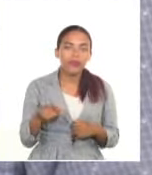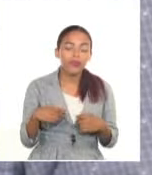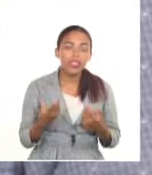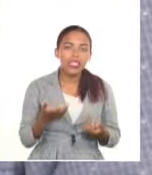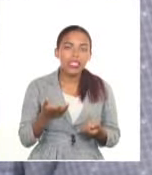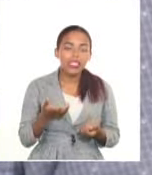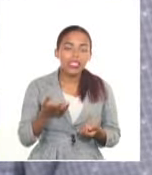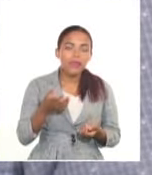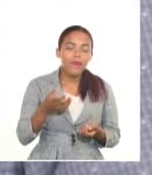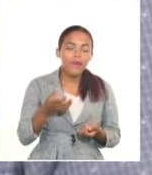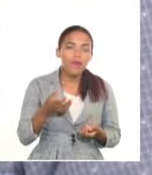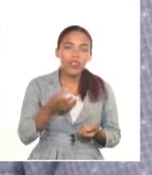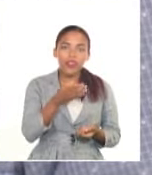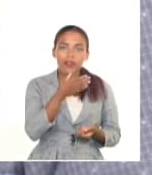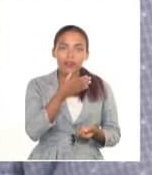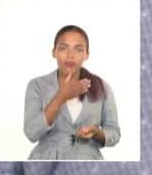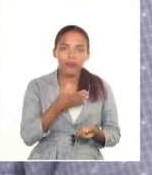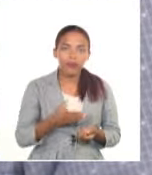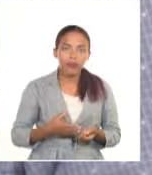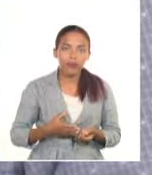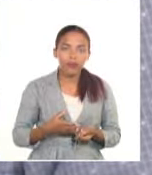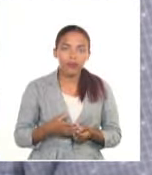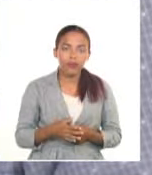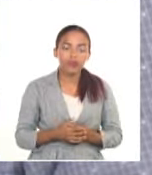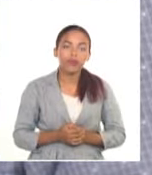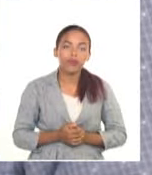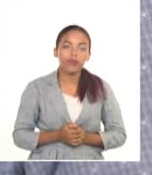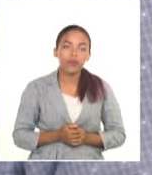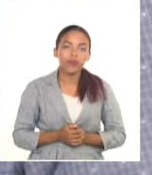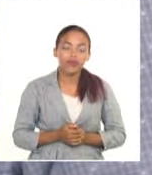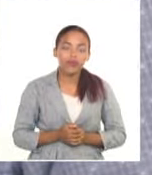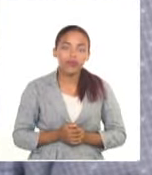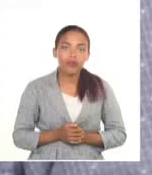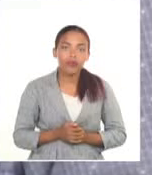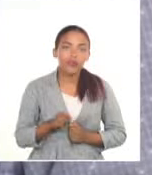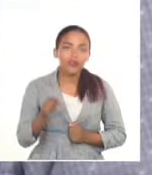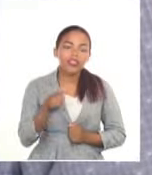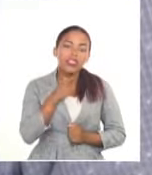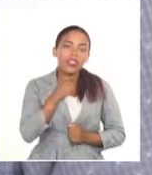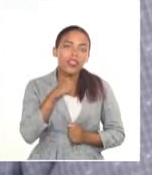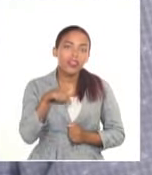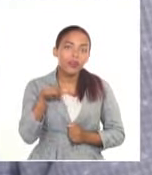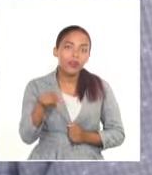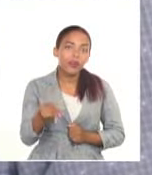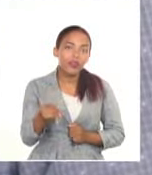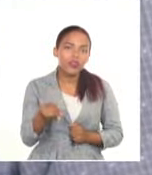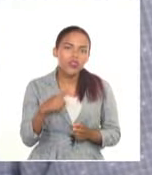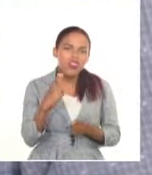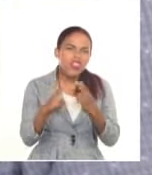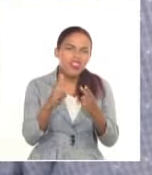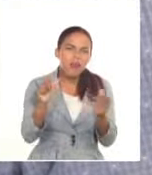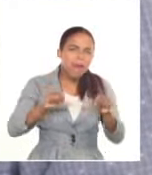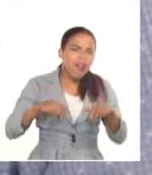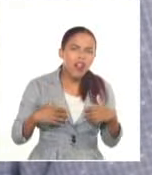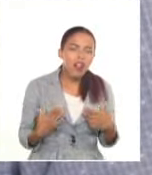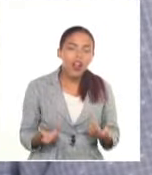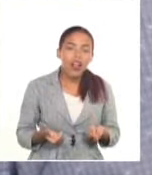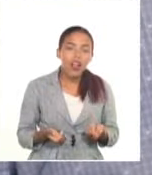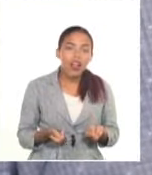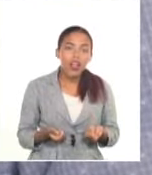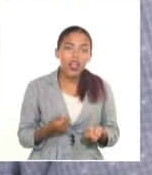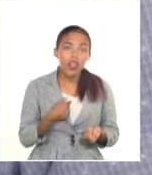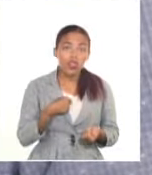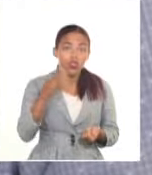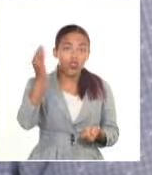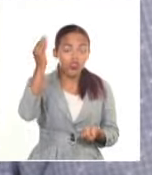Que Fidel quiere, me mandó a buscar. ¿Tú sabes algo de eso? ¿Qué cosa es lo que yo hice mal? Dije, no, yo no sé, yo sé que